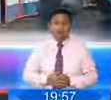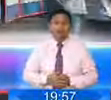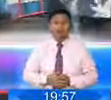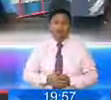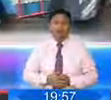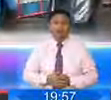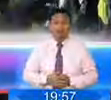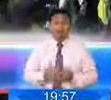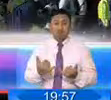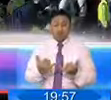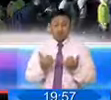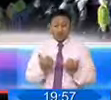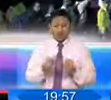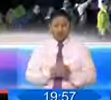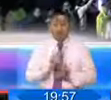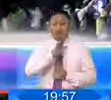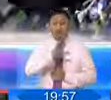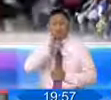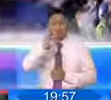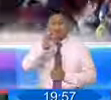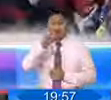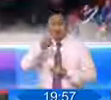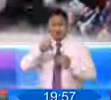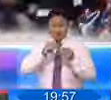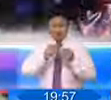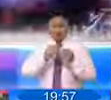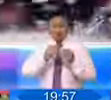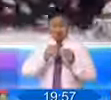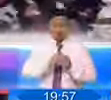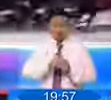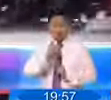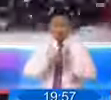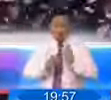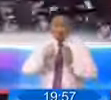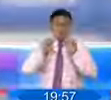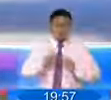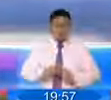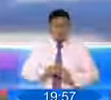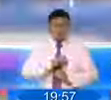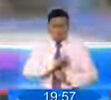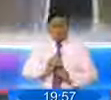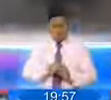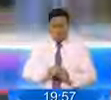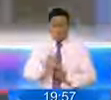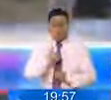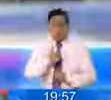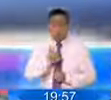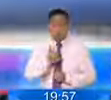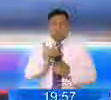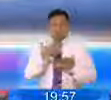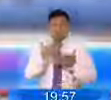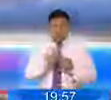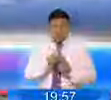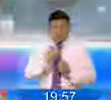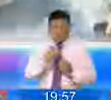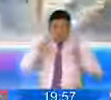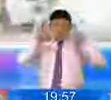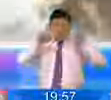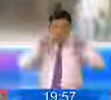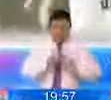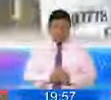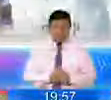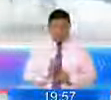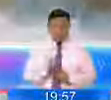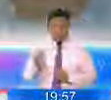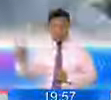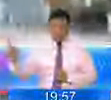Es así que en su edición 58, los participantes tendrán la opción de escoger si desean ser fotografiados en